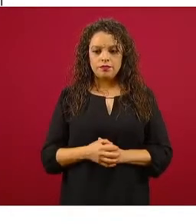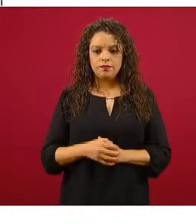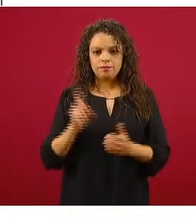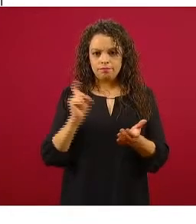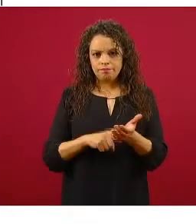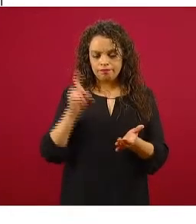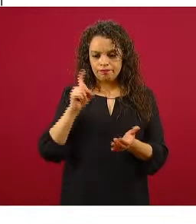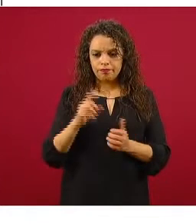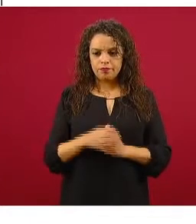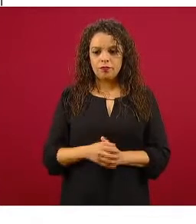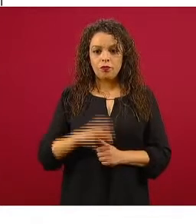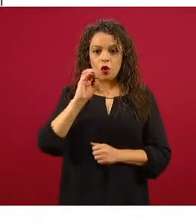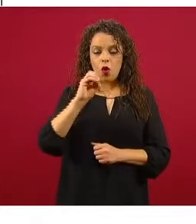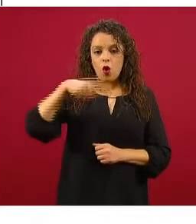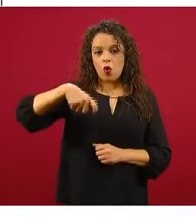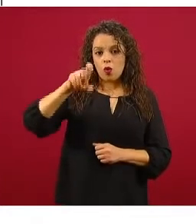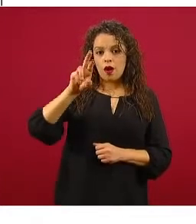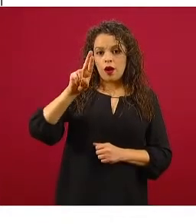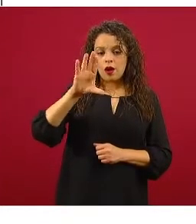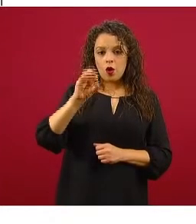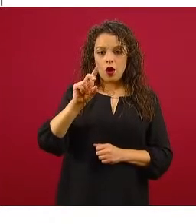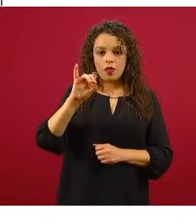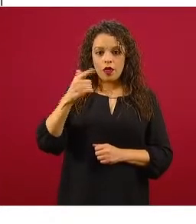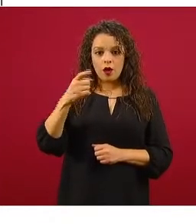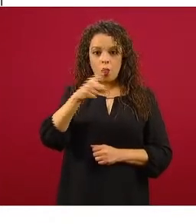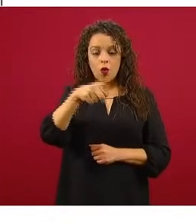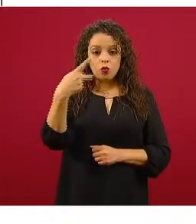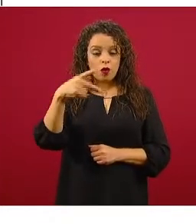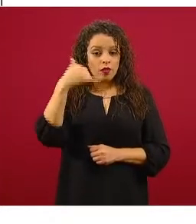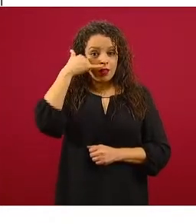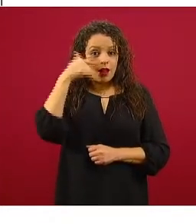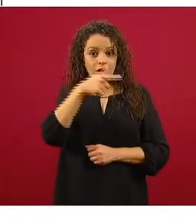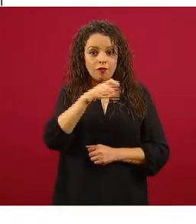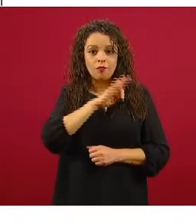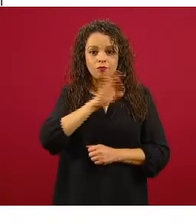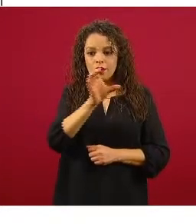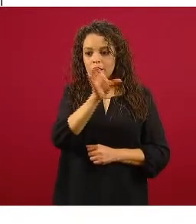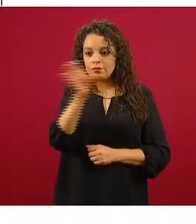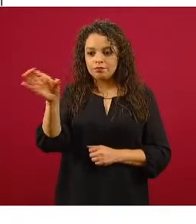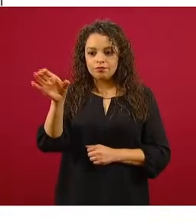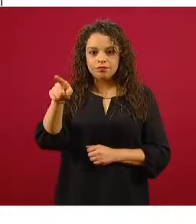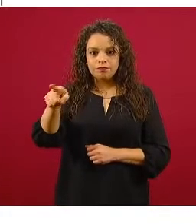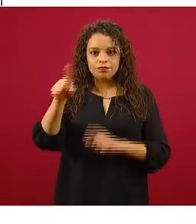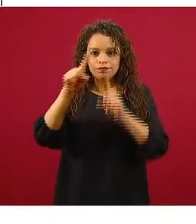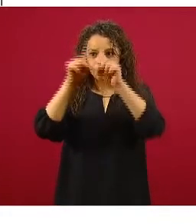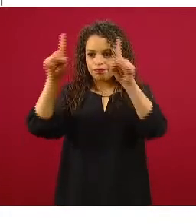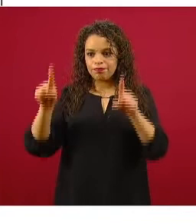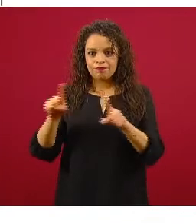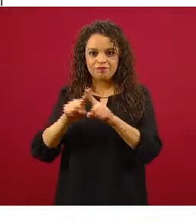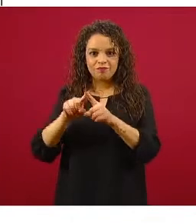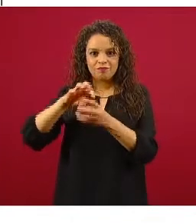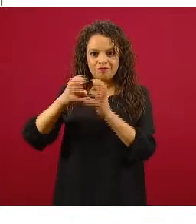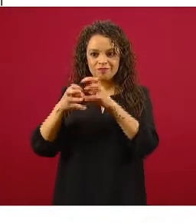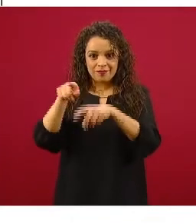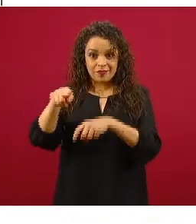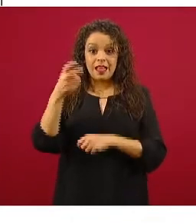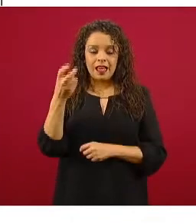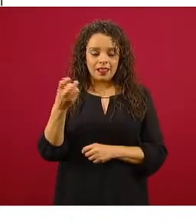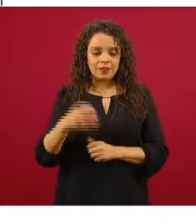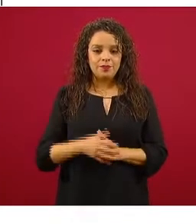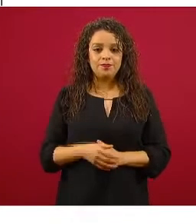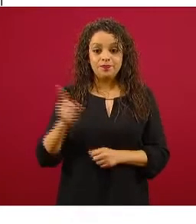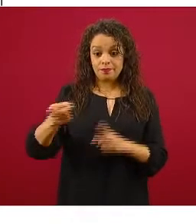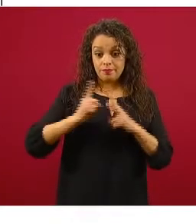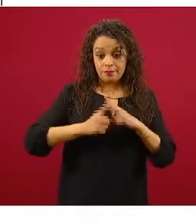el código QR con su celular, si alguno de ustedes lo quiere probar. Esta calculadora, entonces,